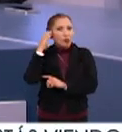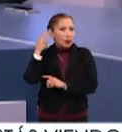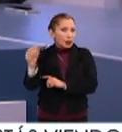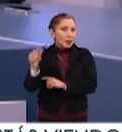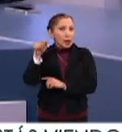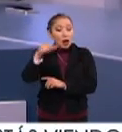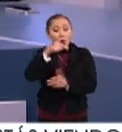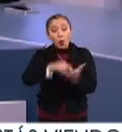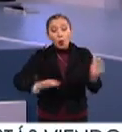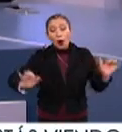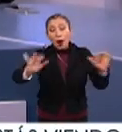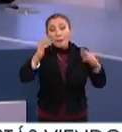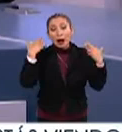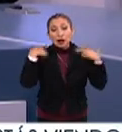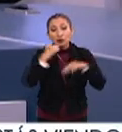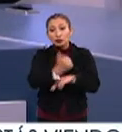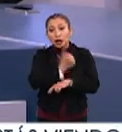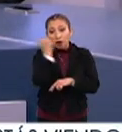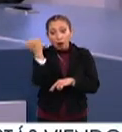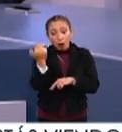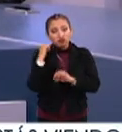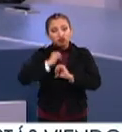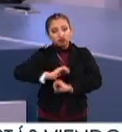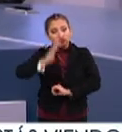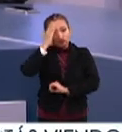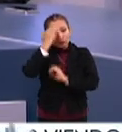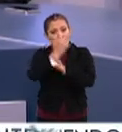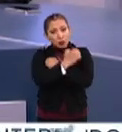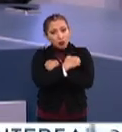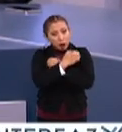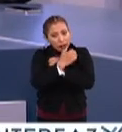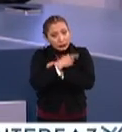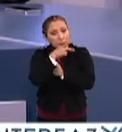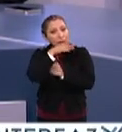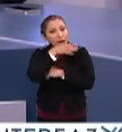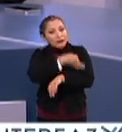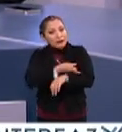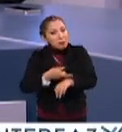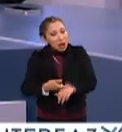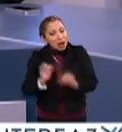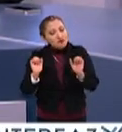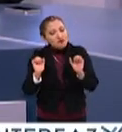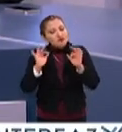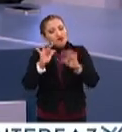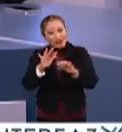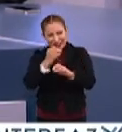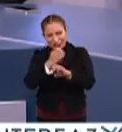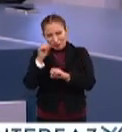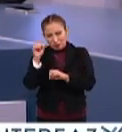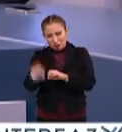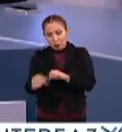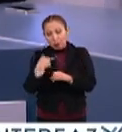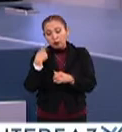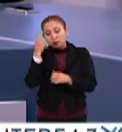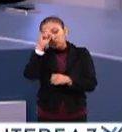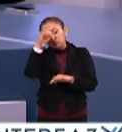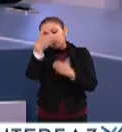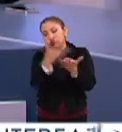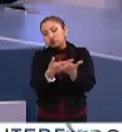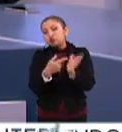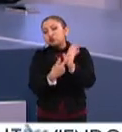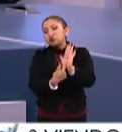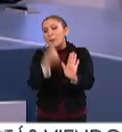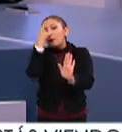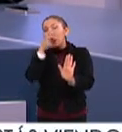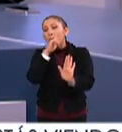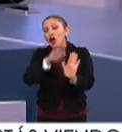Colima, espacio donde maestros, alumnos, autoridades educativas y padres de familias de este estado expusieron sus propuestas